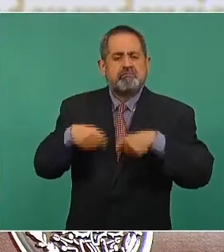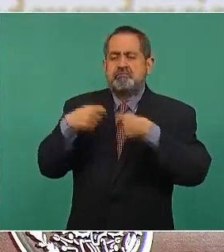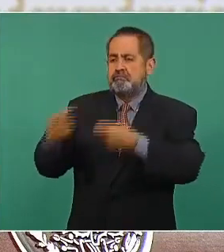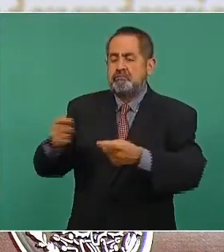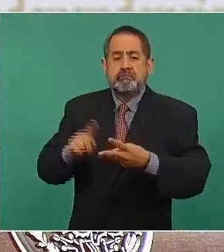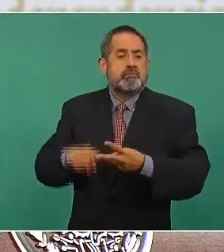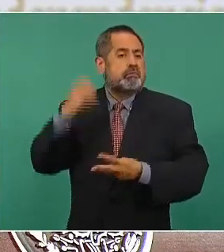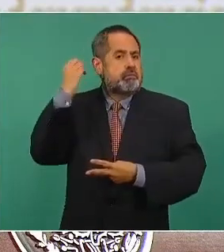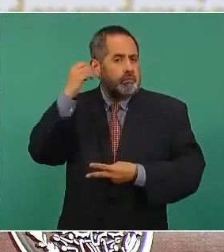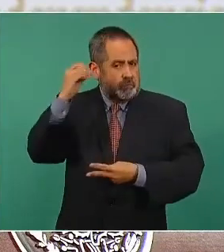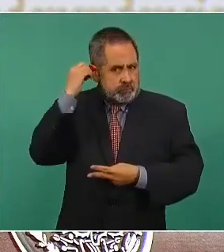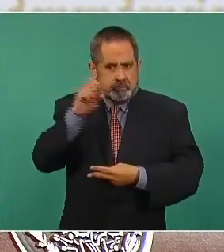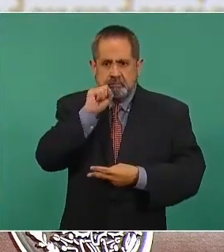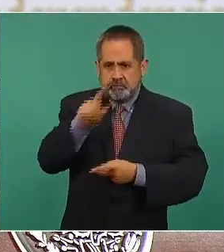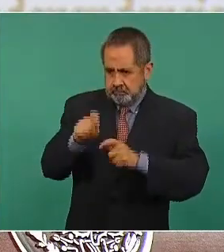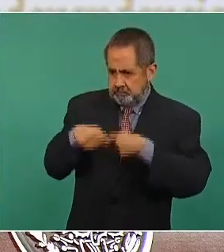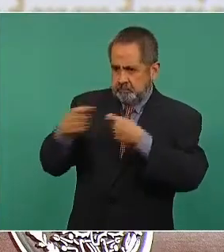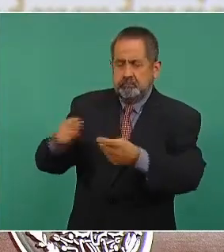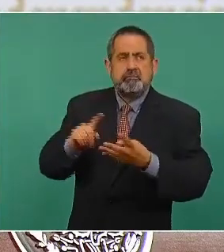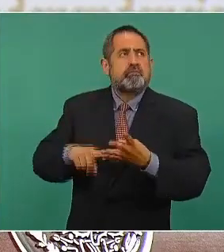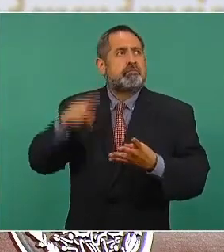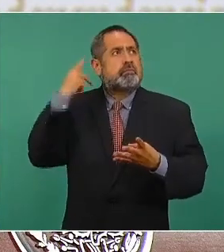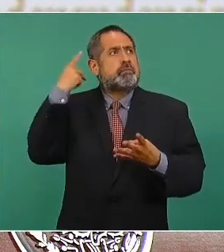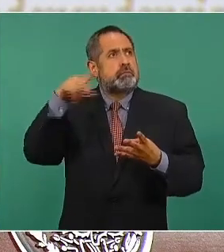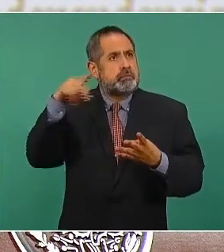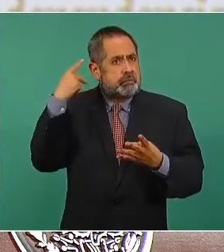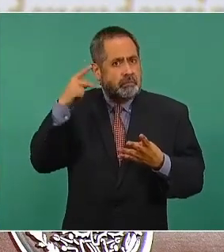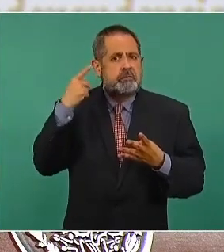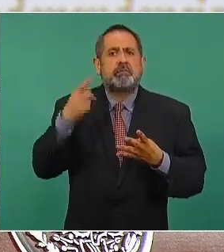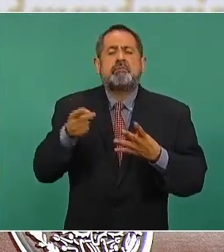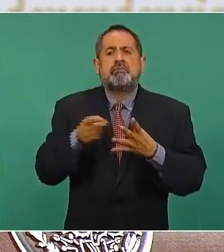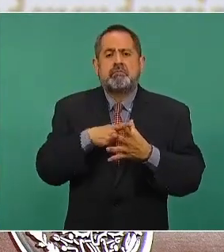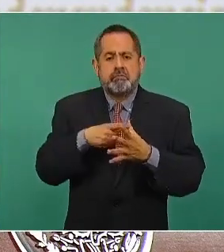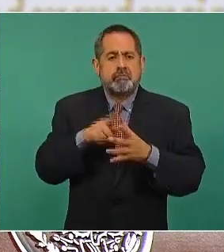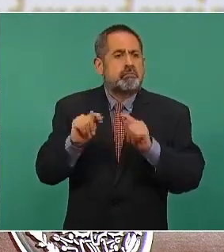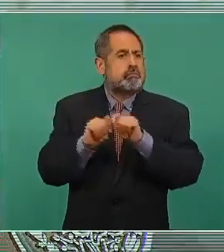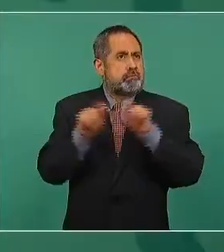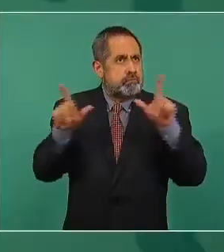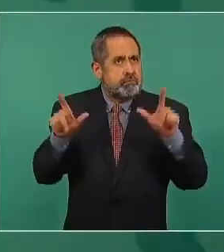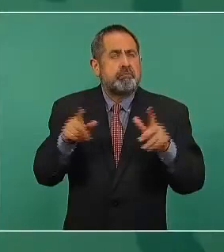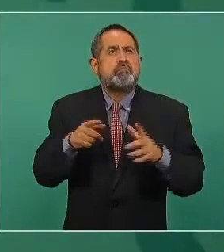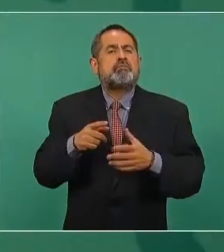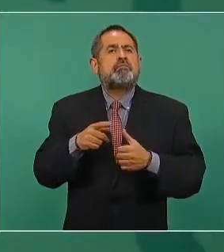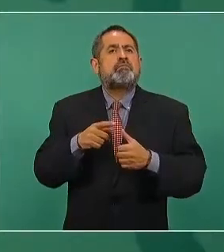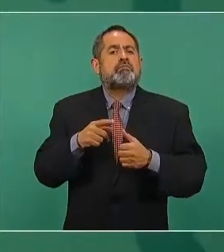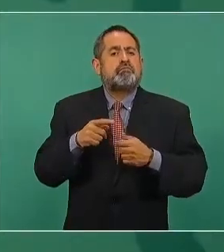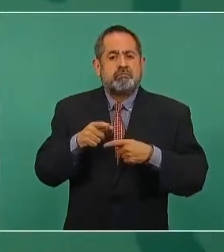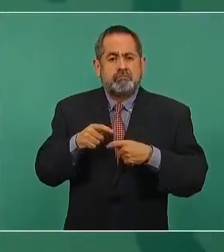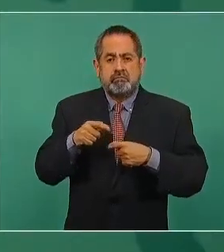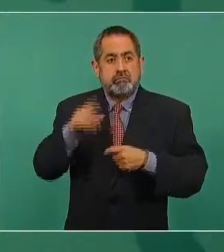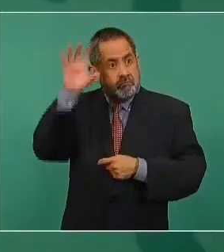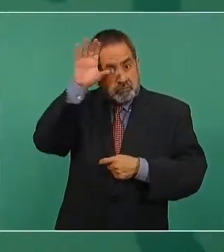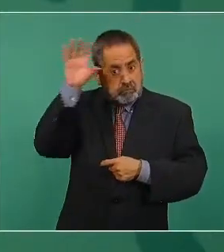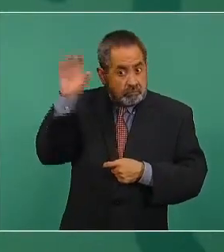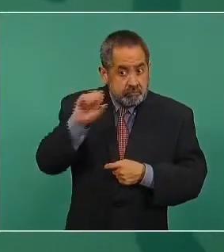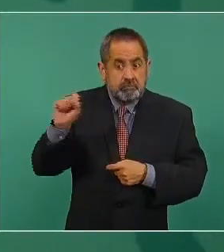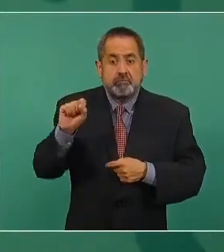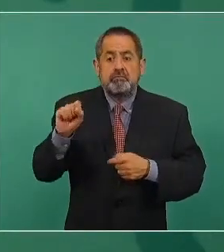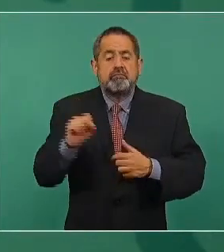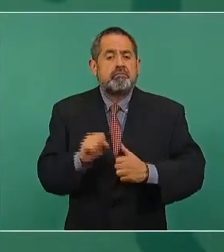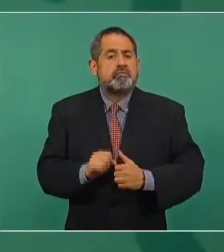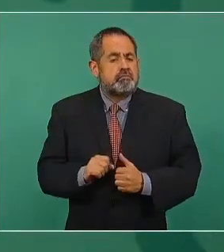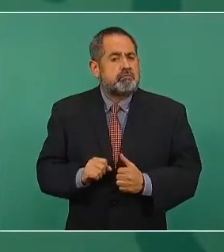a Oaxaca, a Puebla, a Tlaxcala, a Morelos.